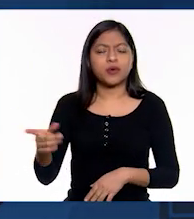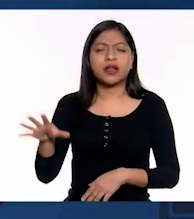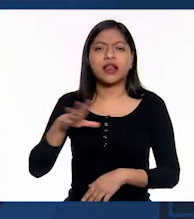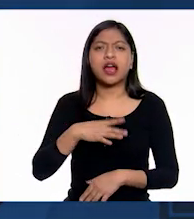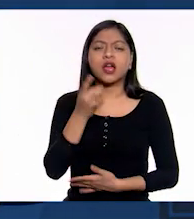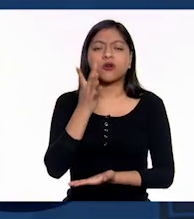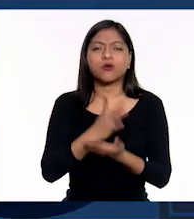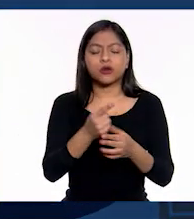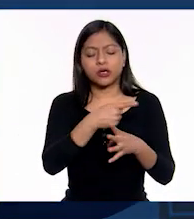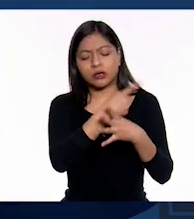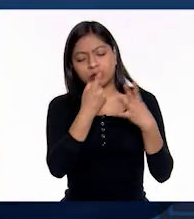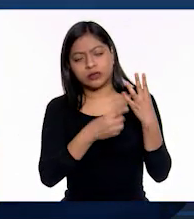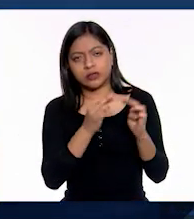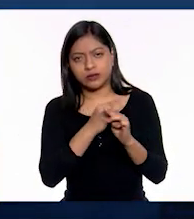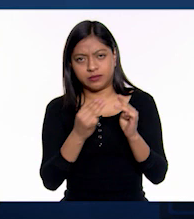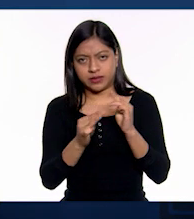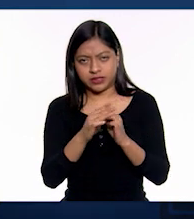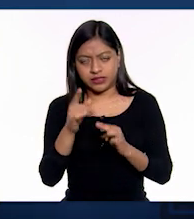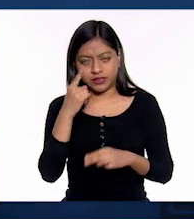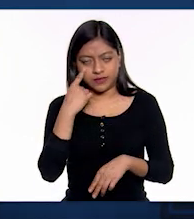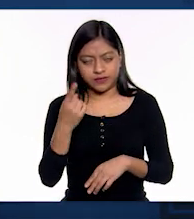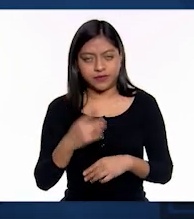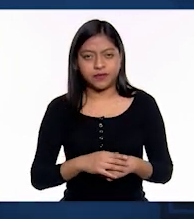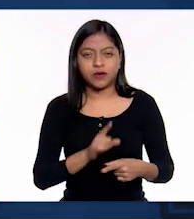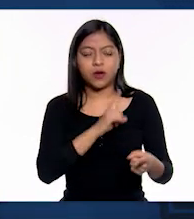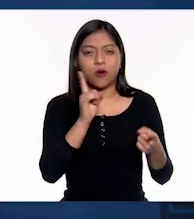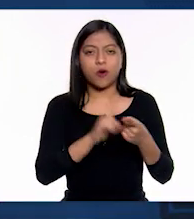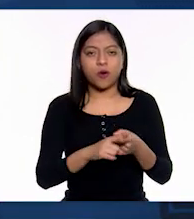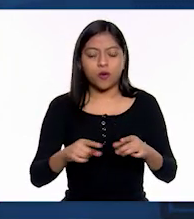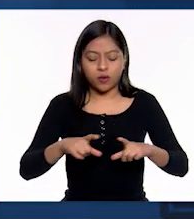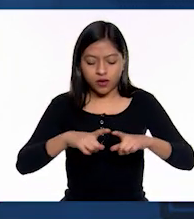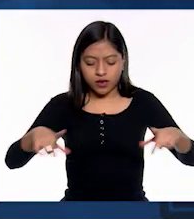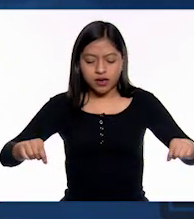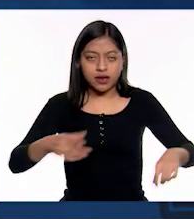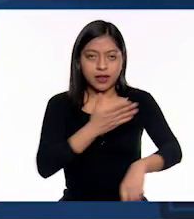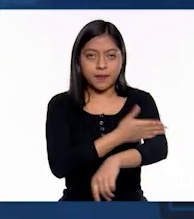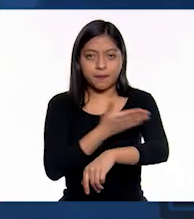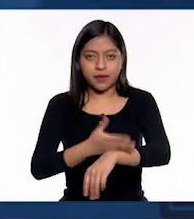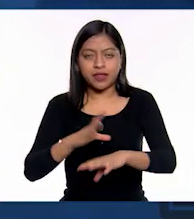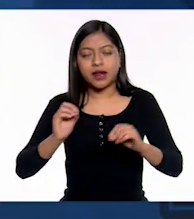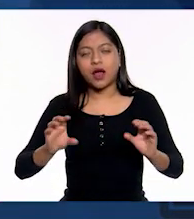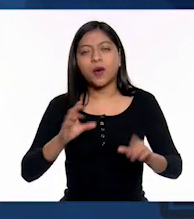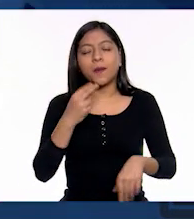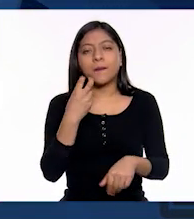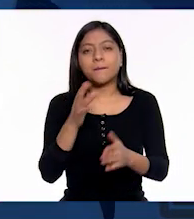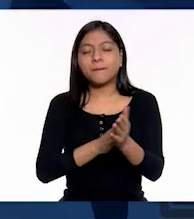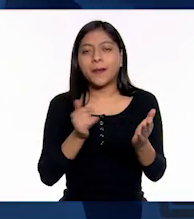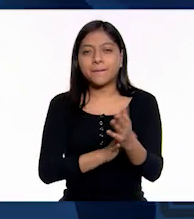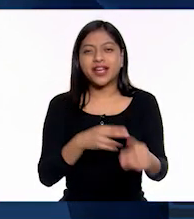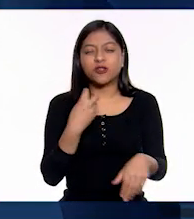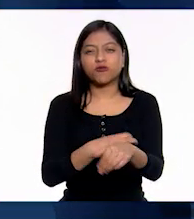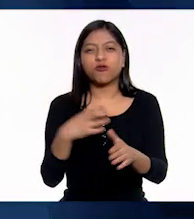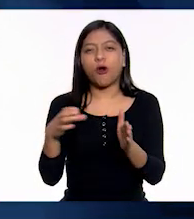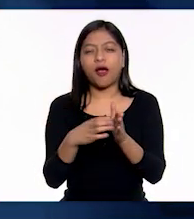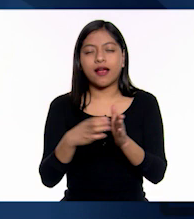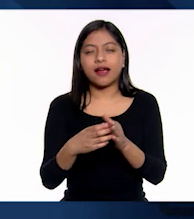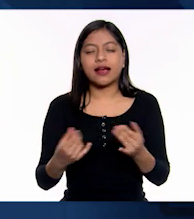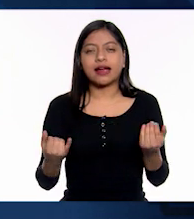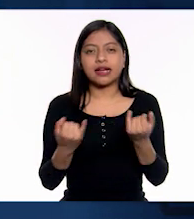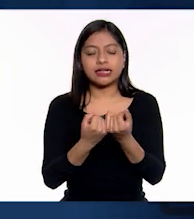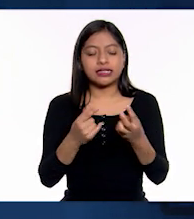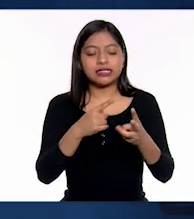siguiente material? Dice, material, una tabla pequeña o cartón, 3 palillos de madera, un